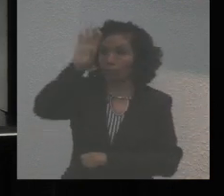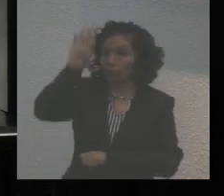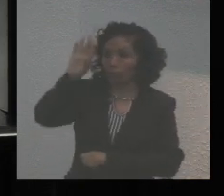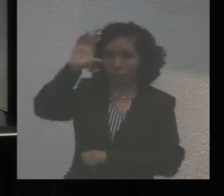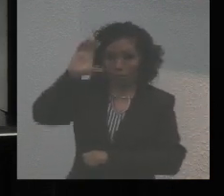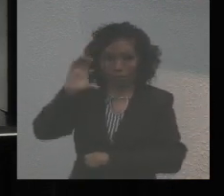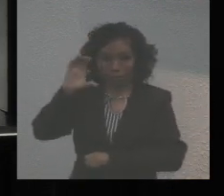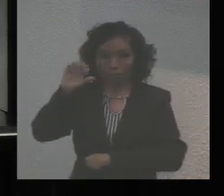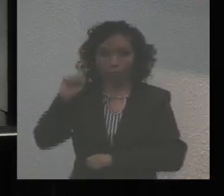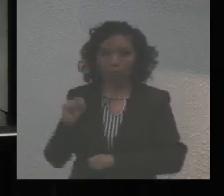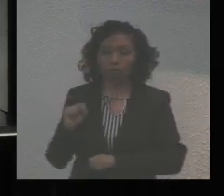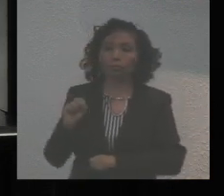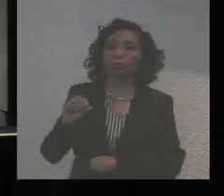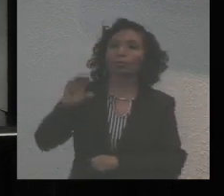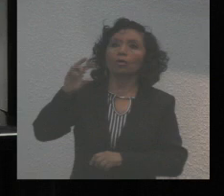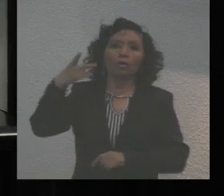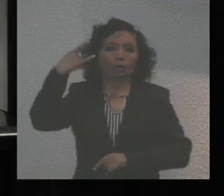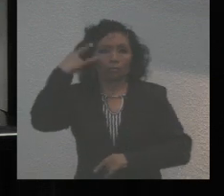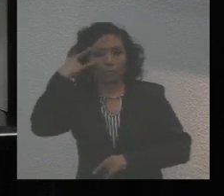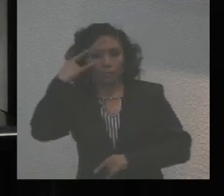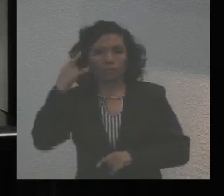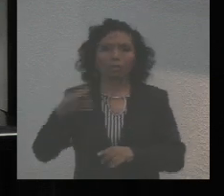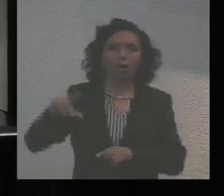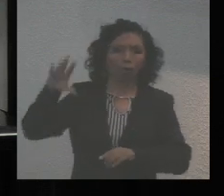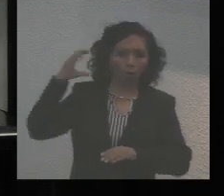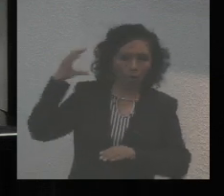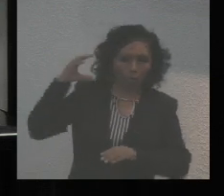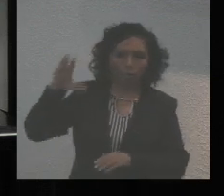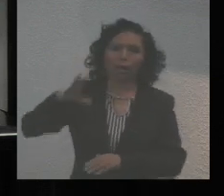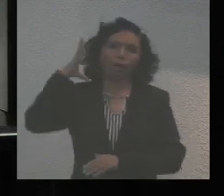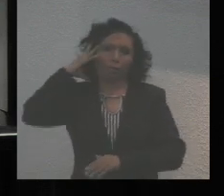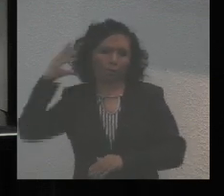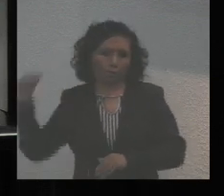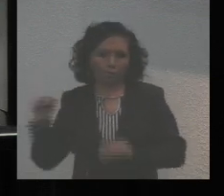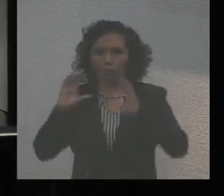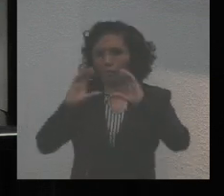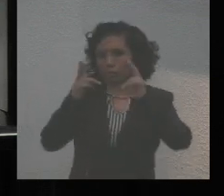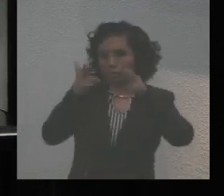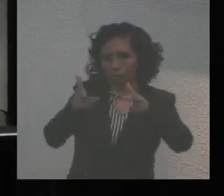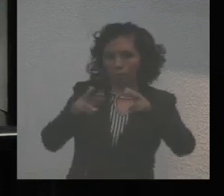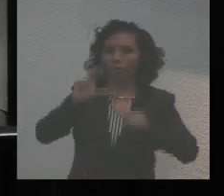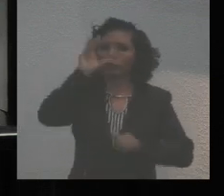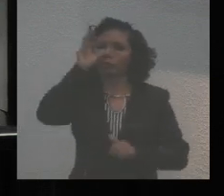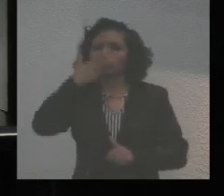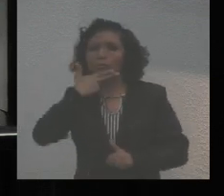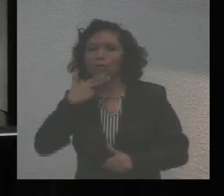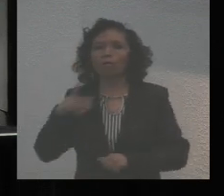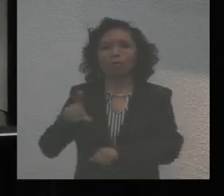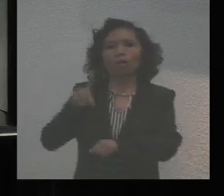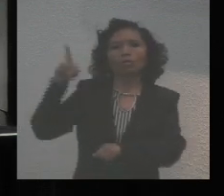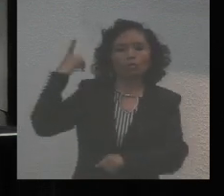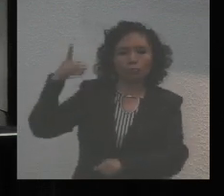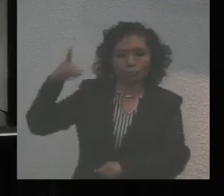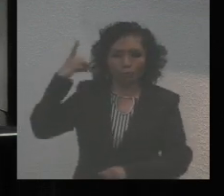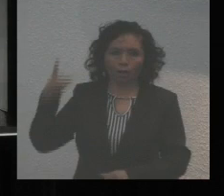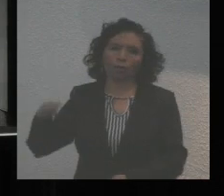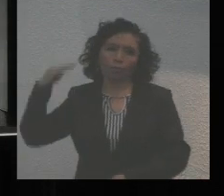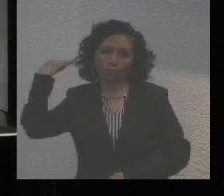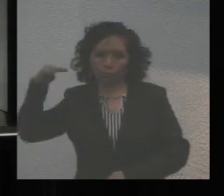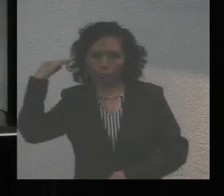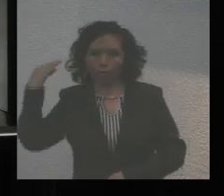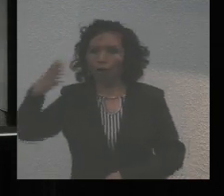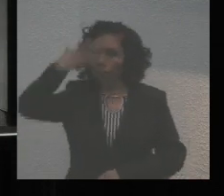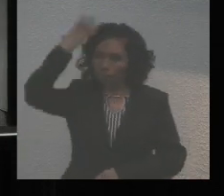Baja California Sur, Campeche, Coahuila, Colima, Chiapas, Chihuahua, Durango, Michoacán,